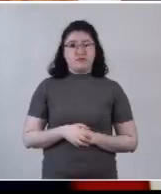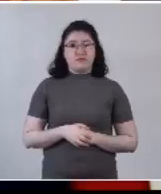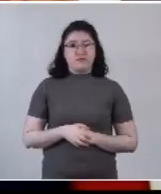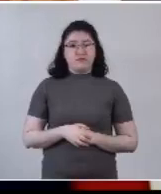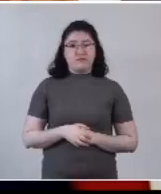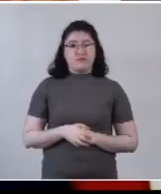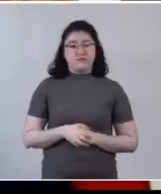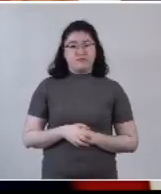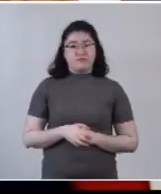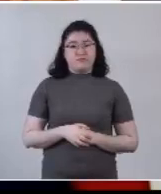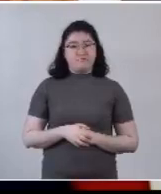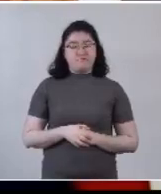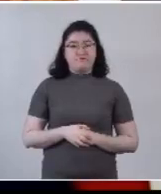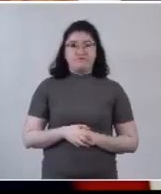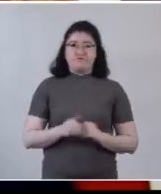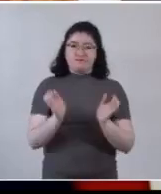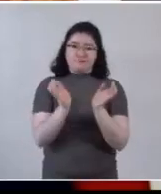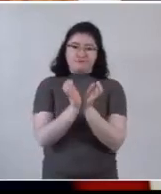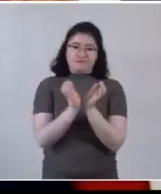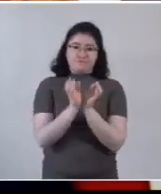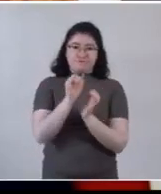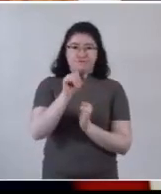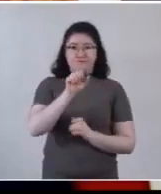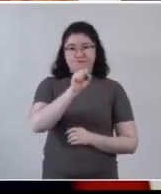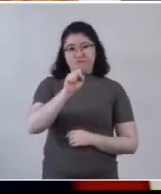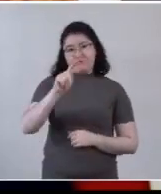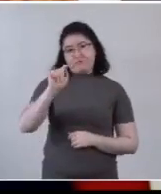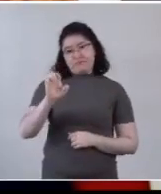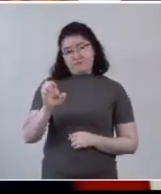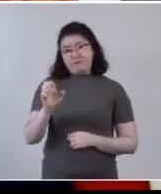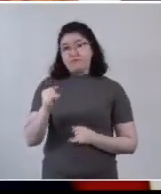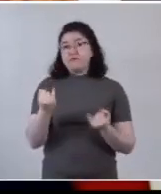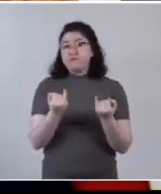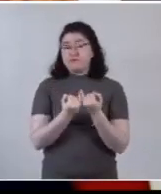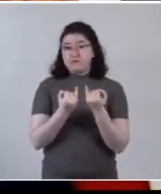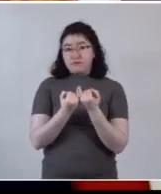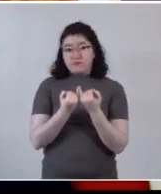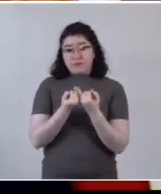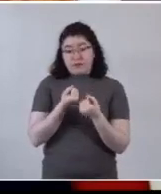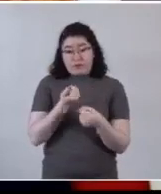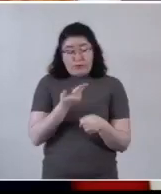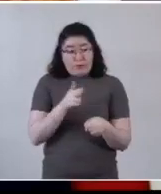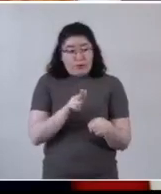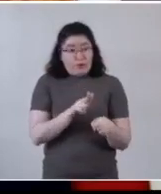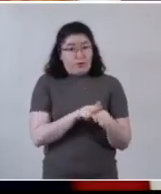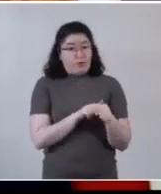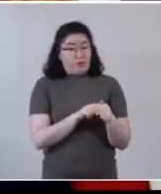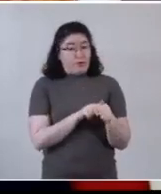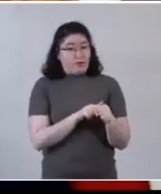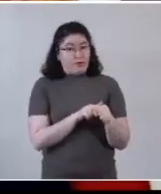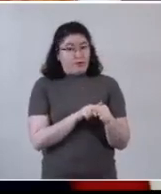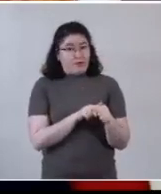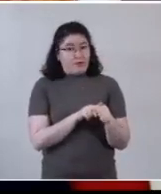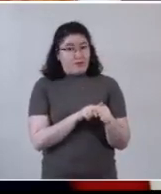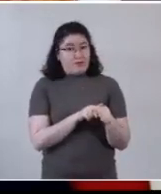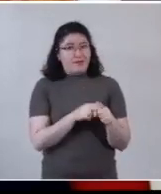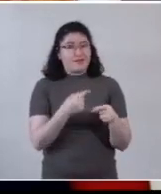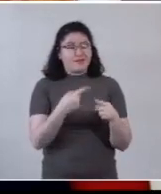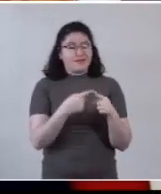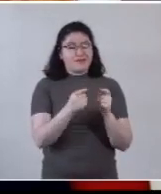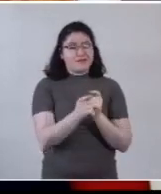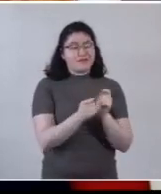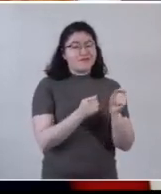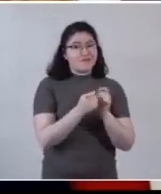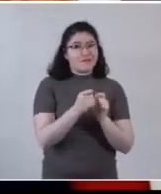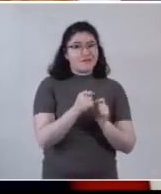y al ISSSTE, también a los hospitales que administra el INSABI